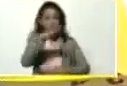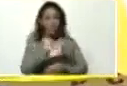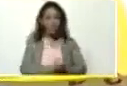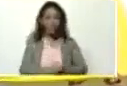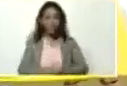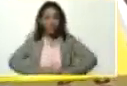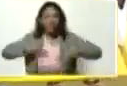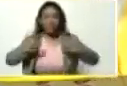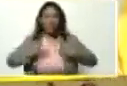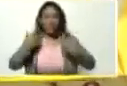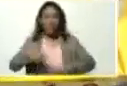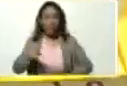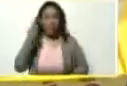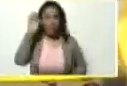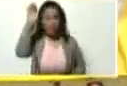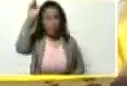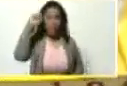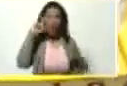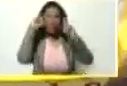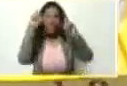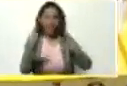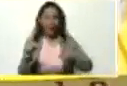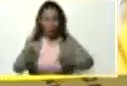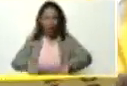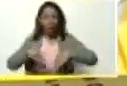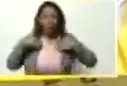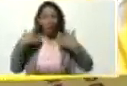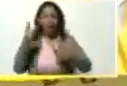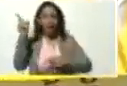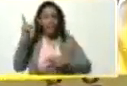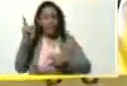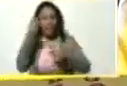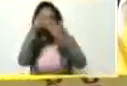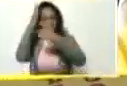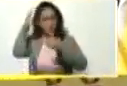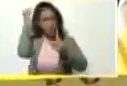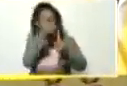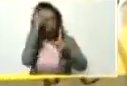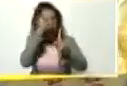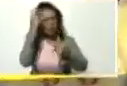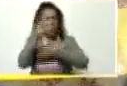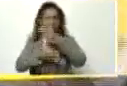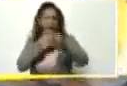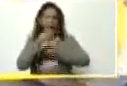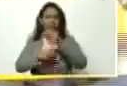ganas de ser la profesional para la cual fue formada y forjada.